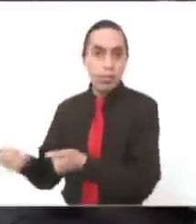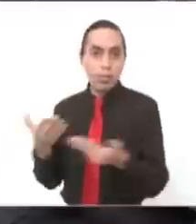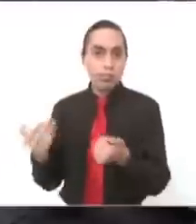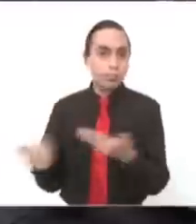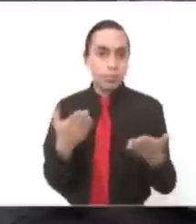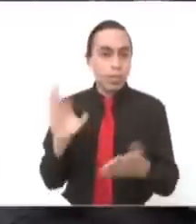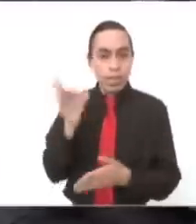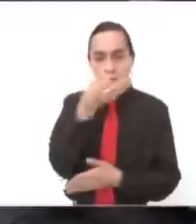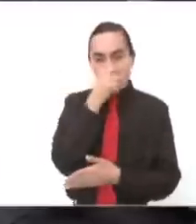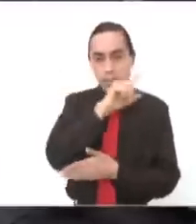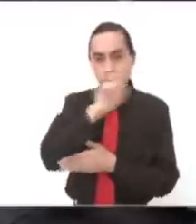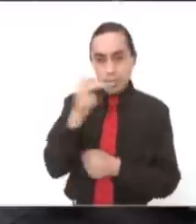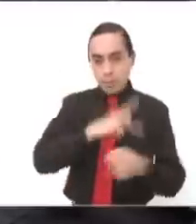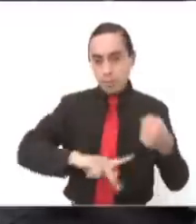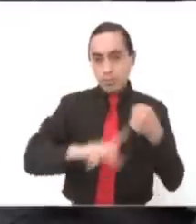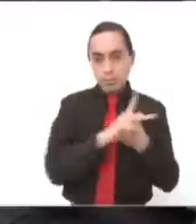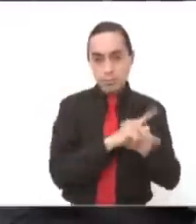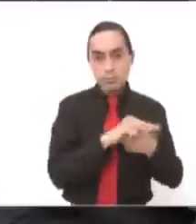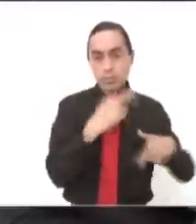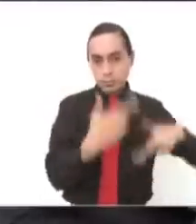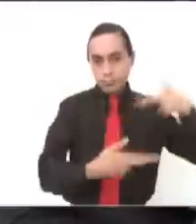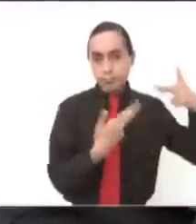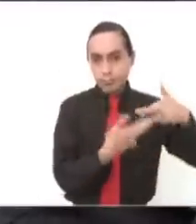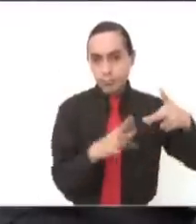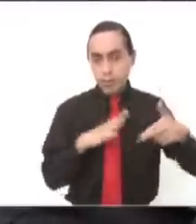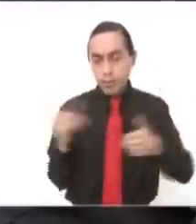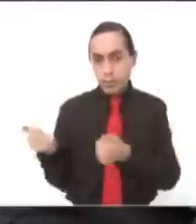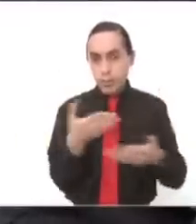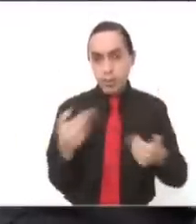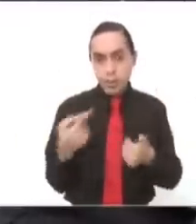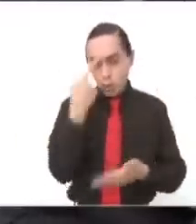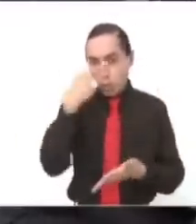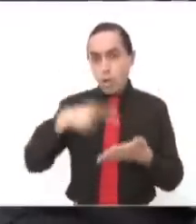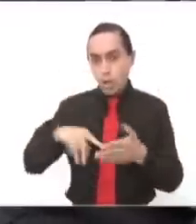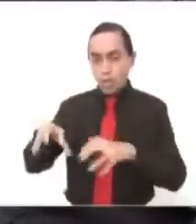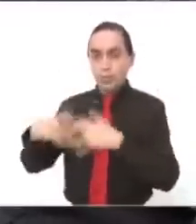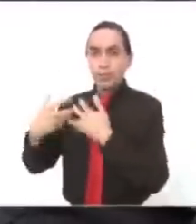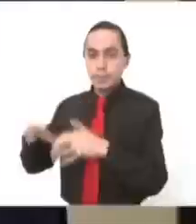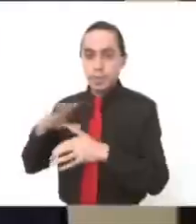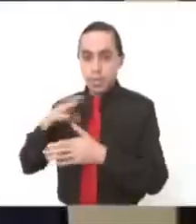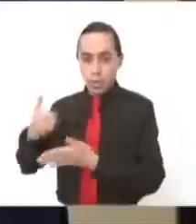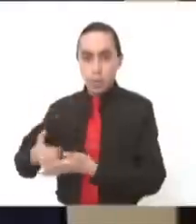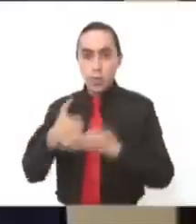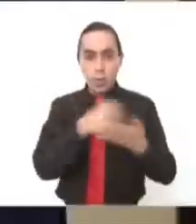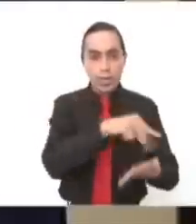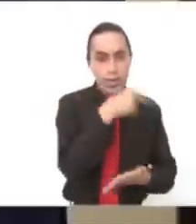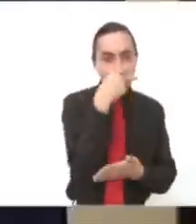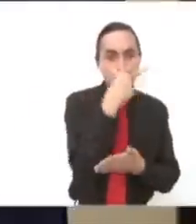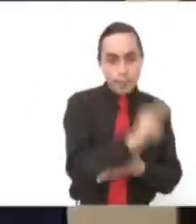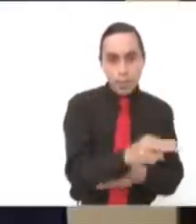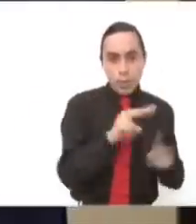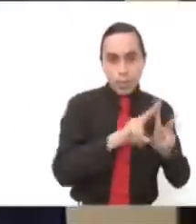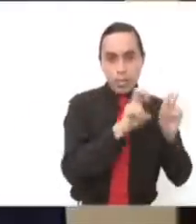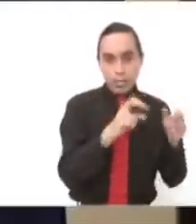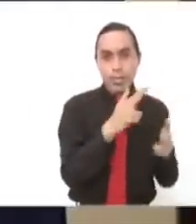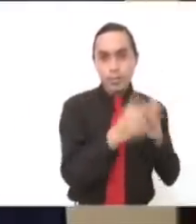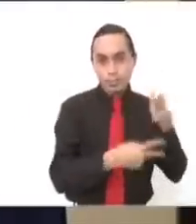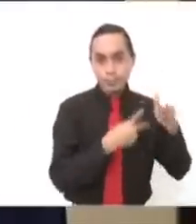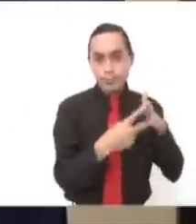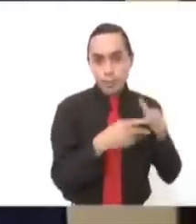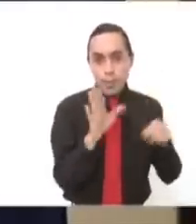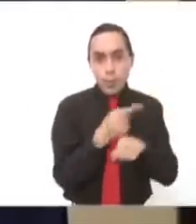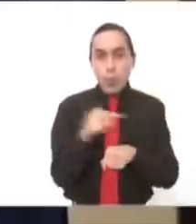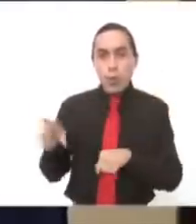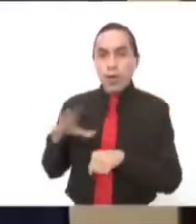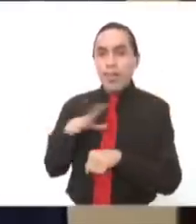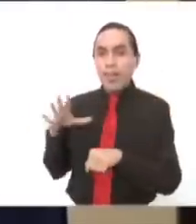y regiones. Creo firmemente que CRRC ayudará al desarrollo del tránsito ferroviario mexicano con su excelente calidad y